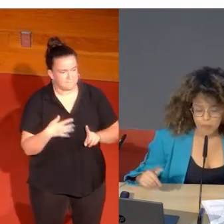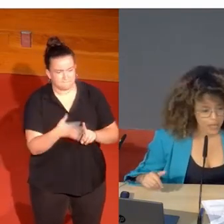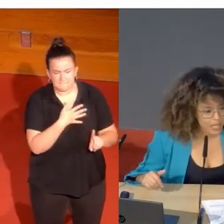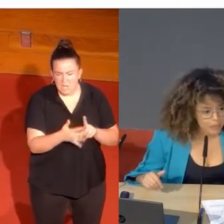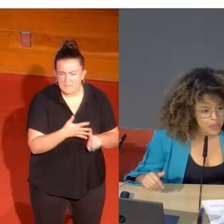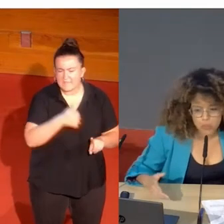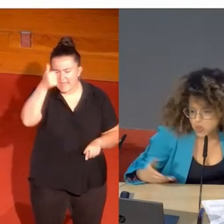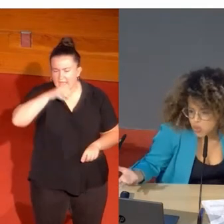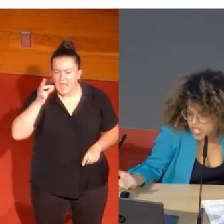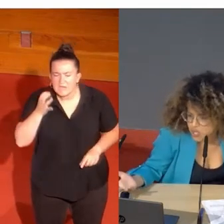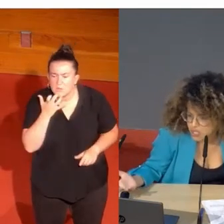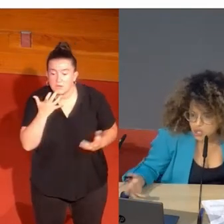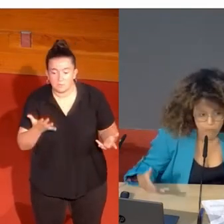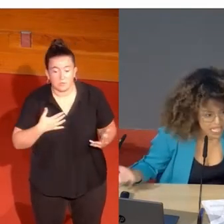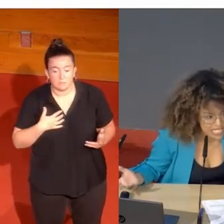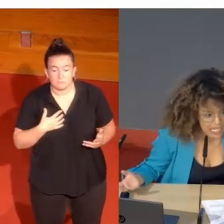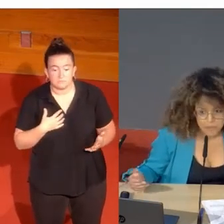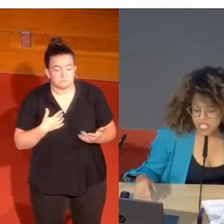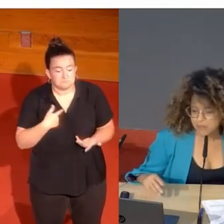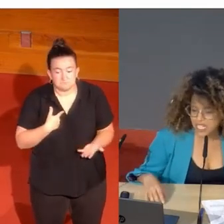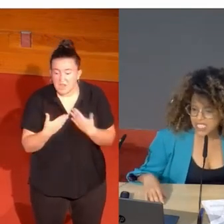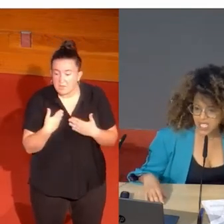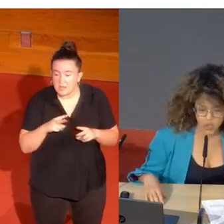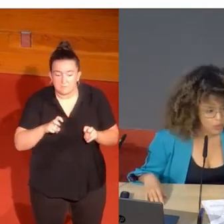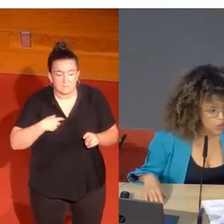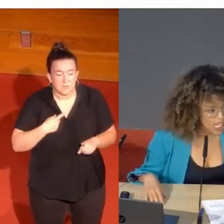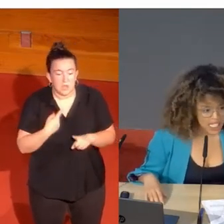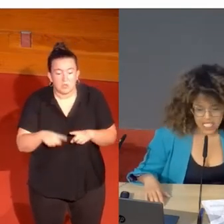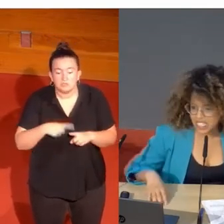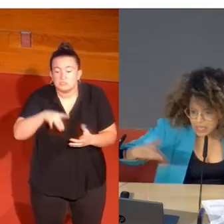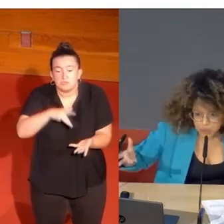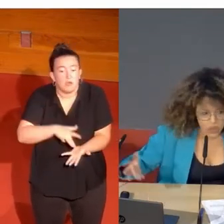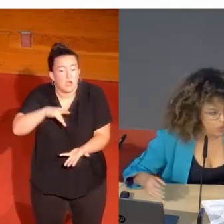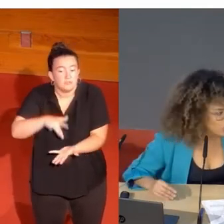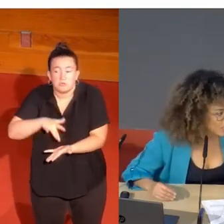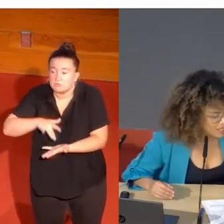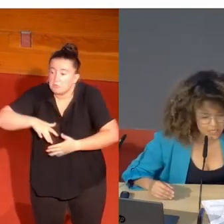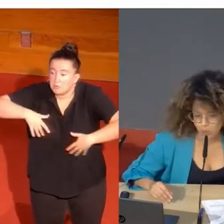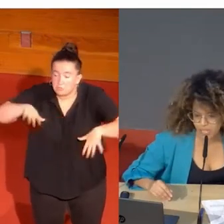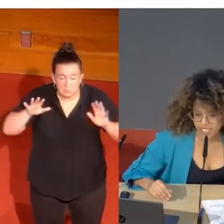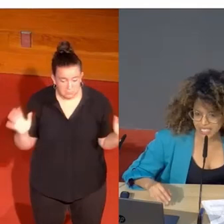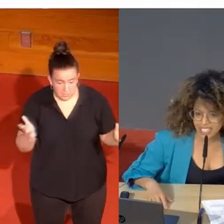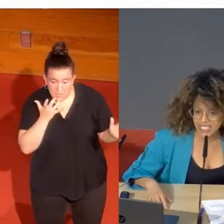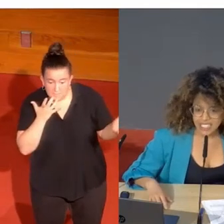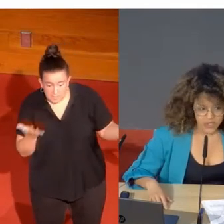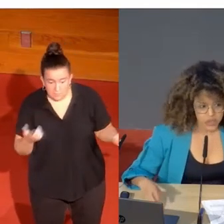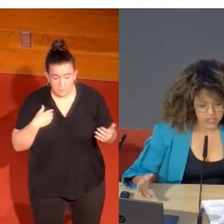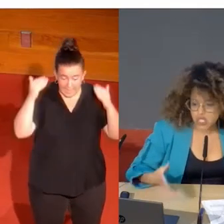género por ejemplo como suceso Y eso pasa en países como eh Egipto o en o en